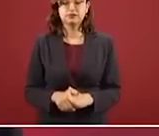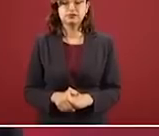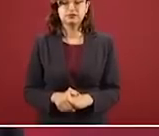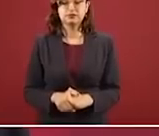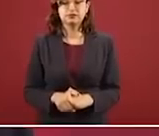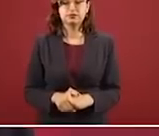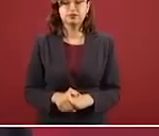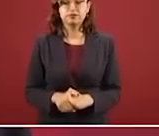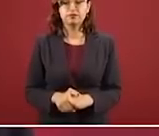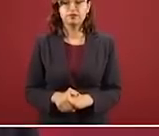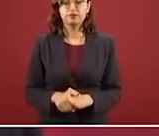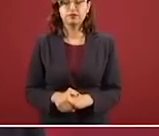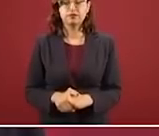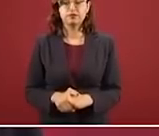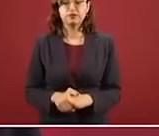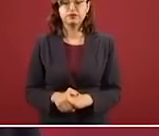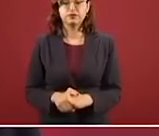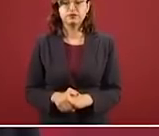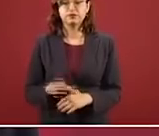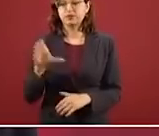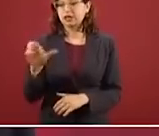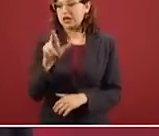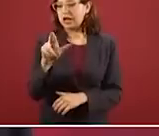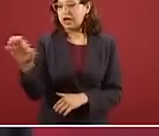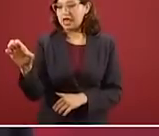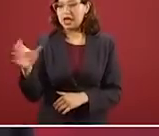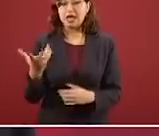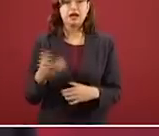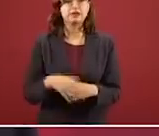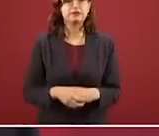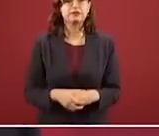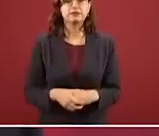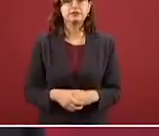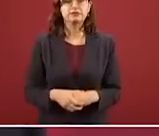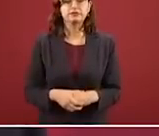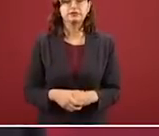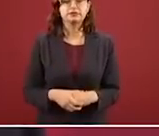la Comisión Reguladora de Energía,